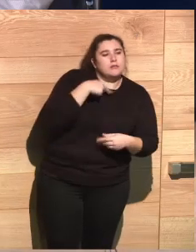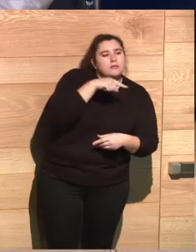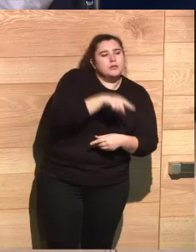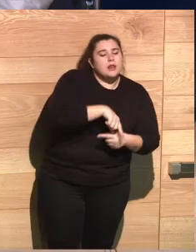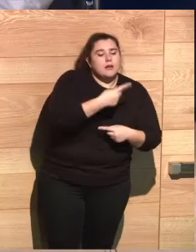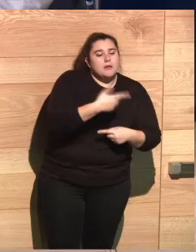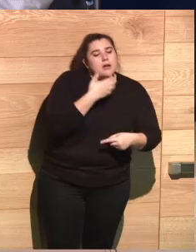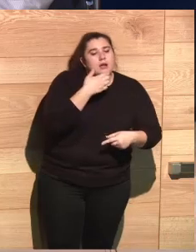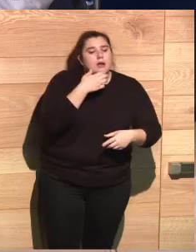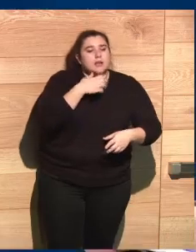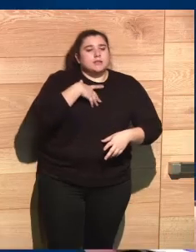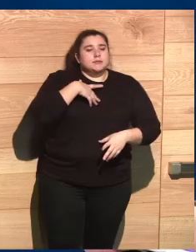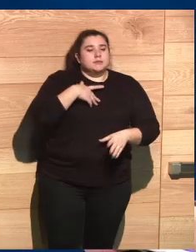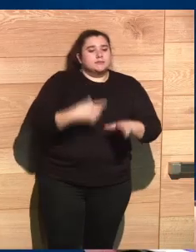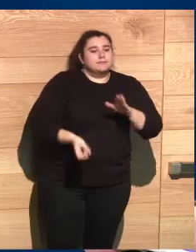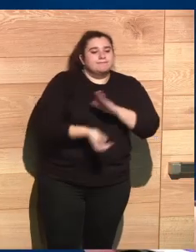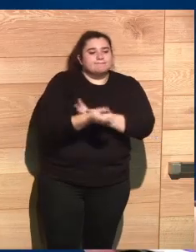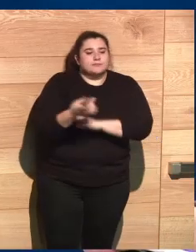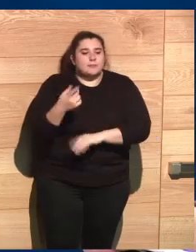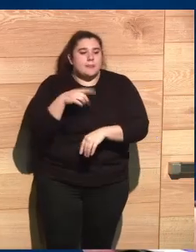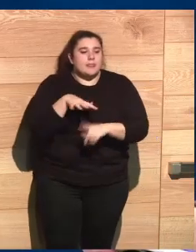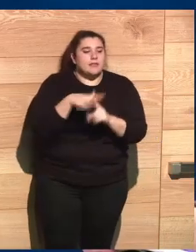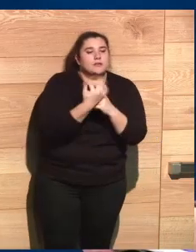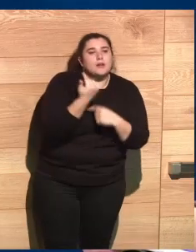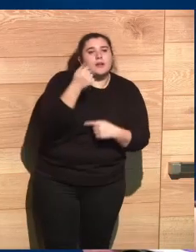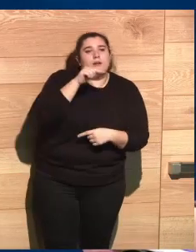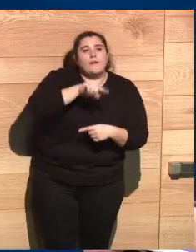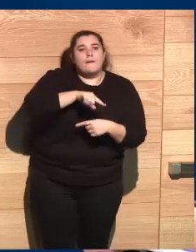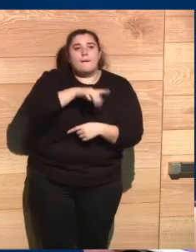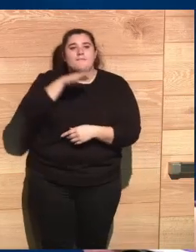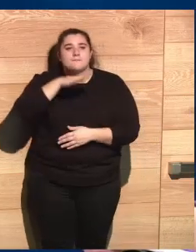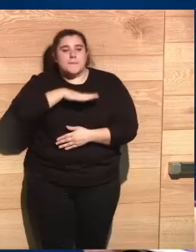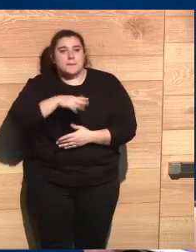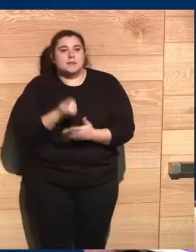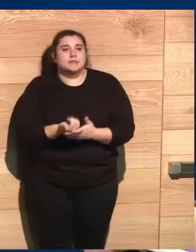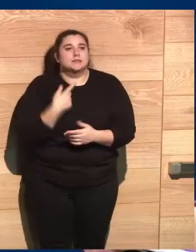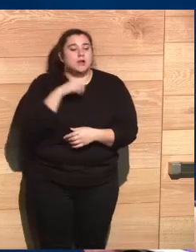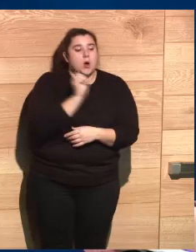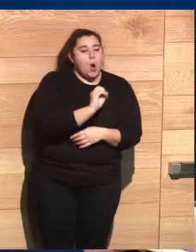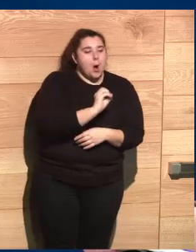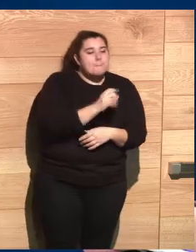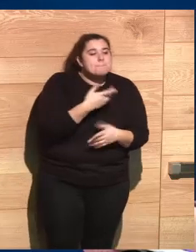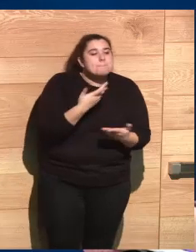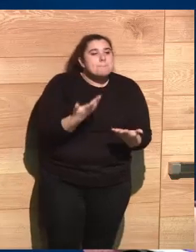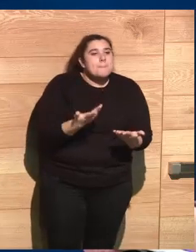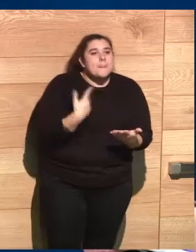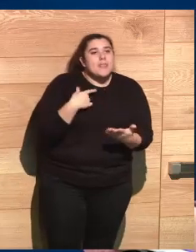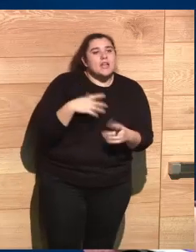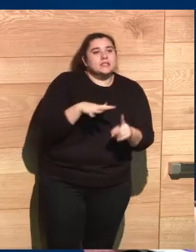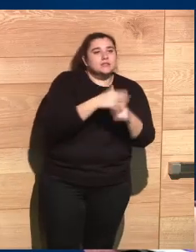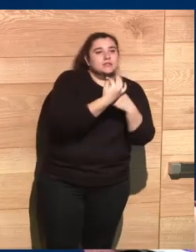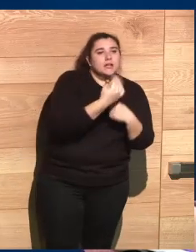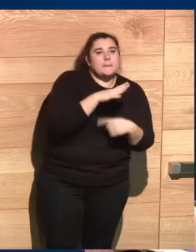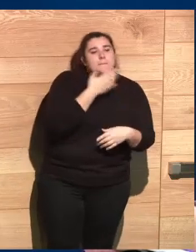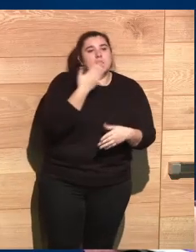¿no? O cómo de emocional puede ser una historia para que alguien empiece a, yo qué sé, a